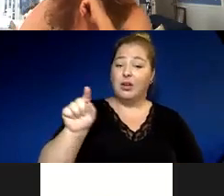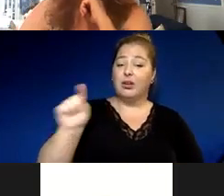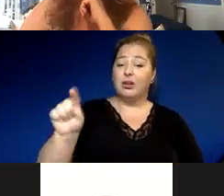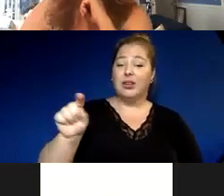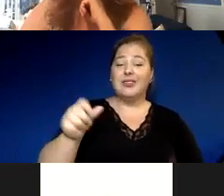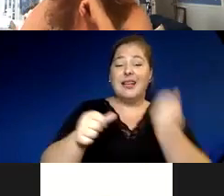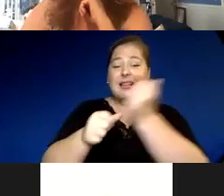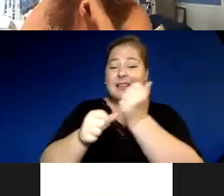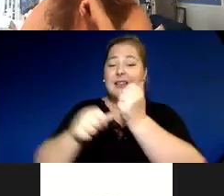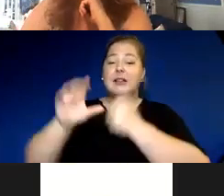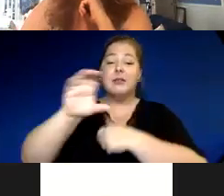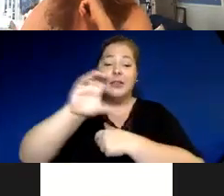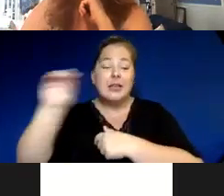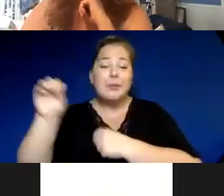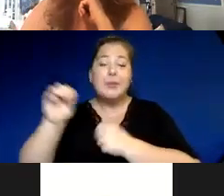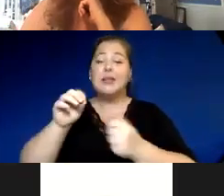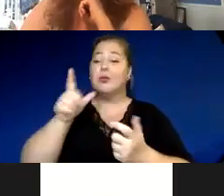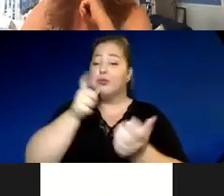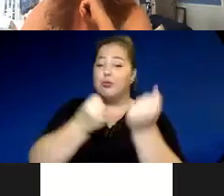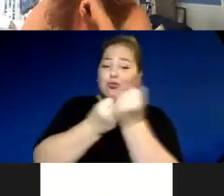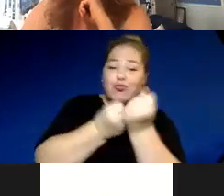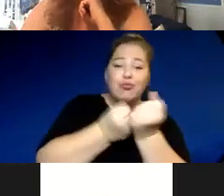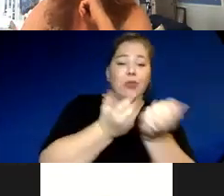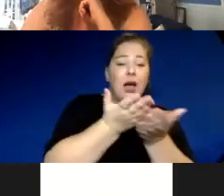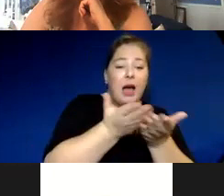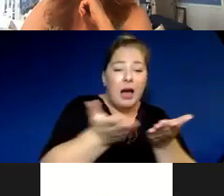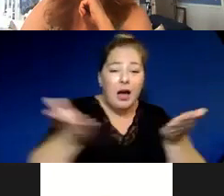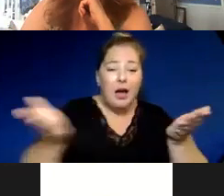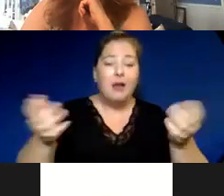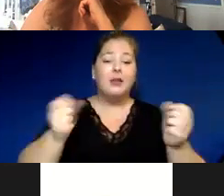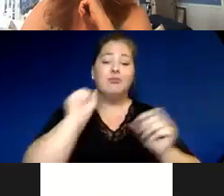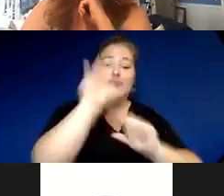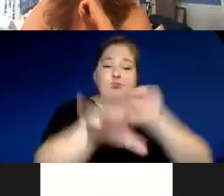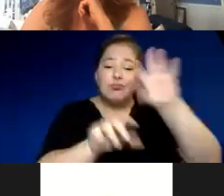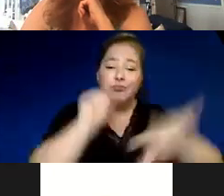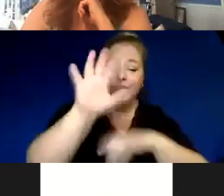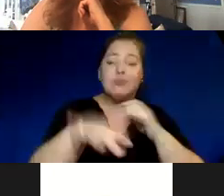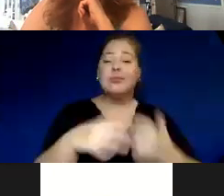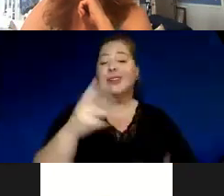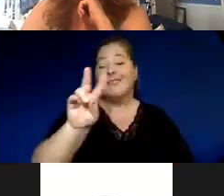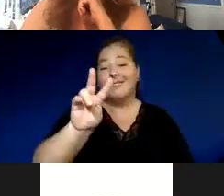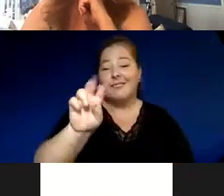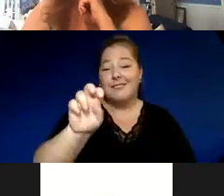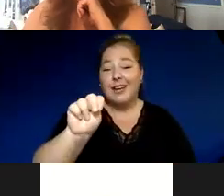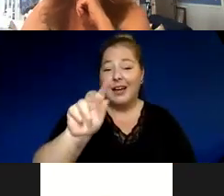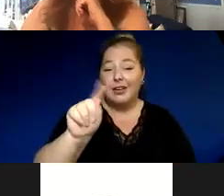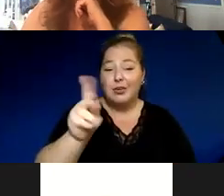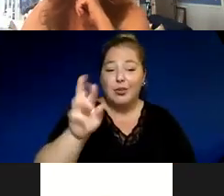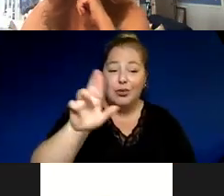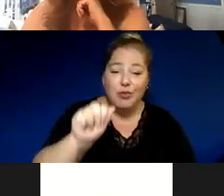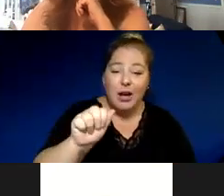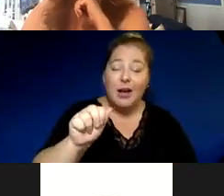ayudas, yo vi hoy unidades de San Francisco, del Condado de Ventura, de